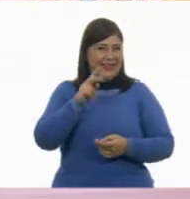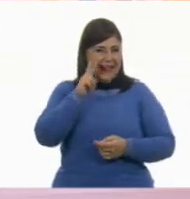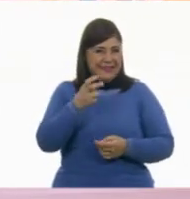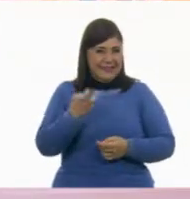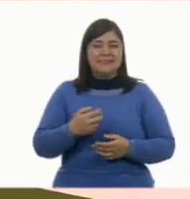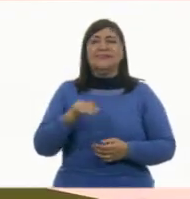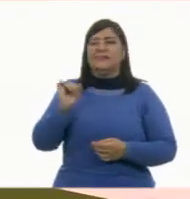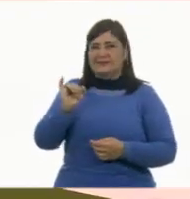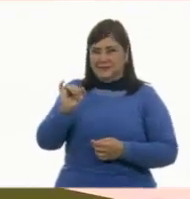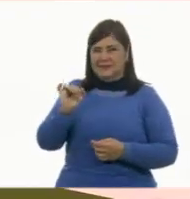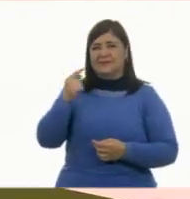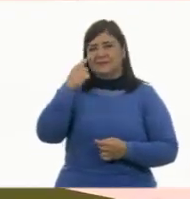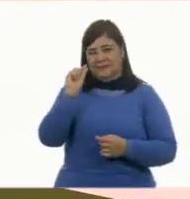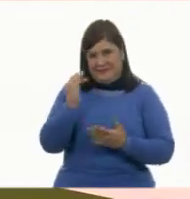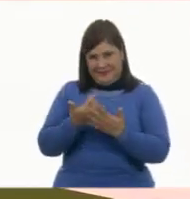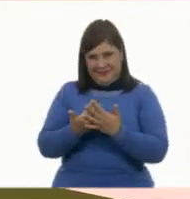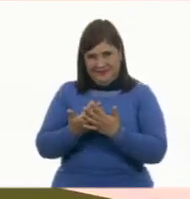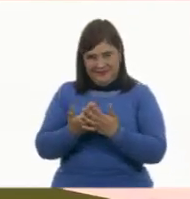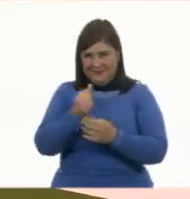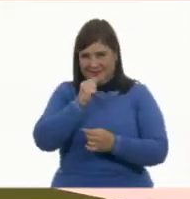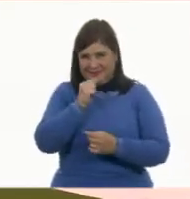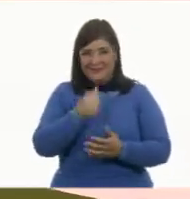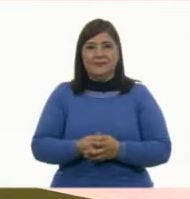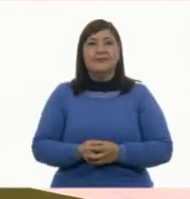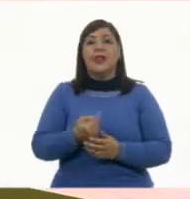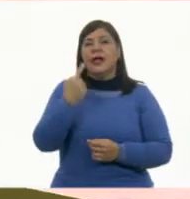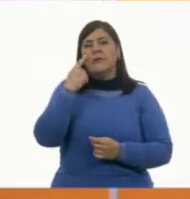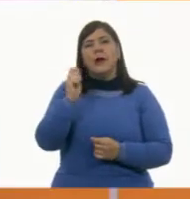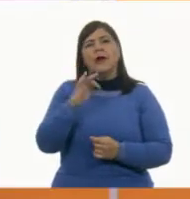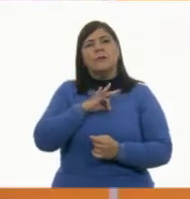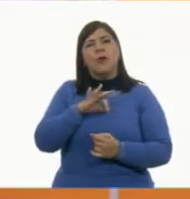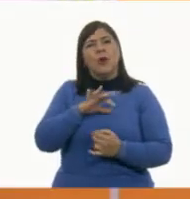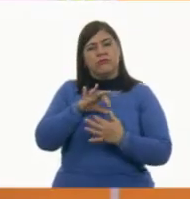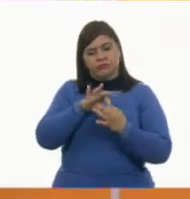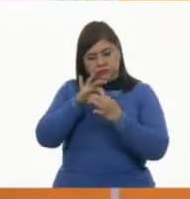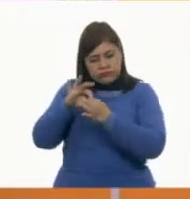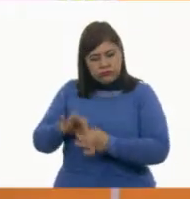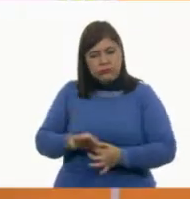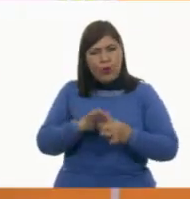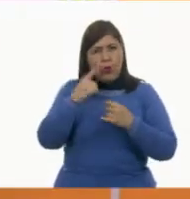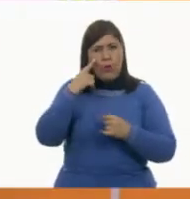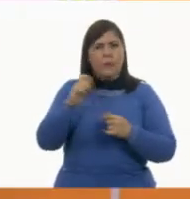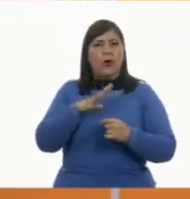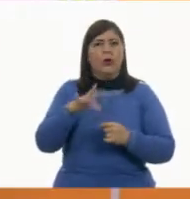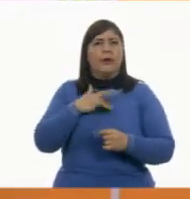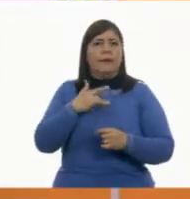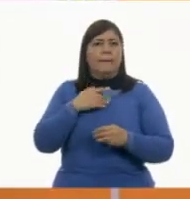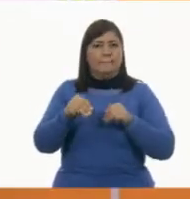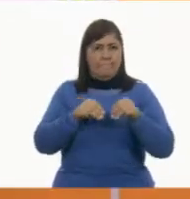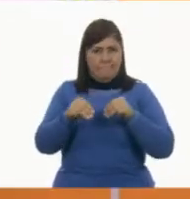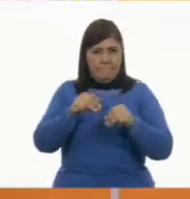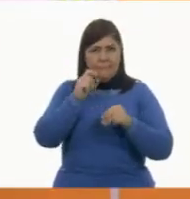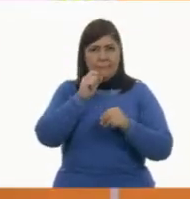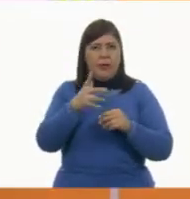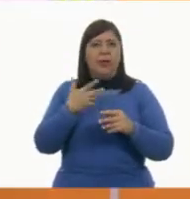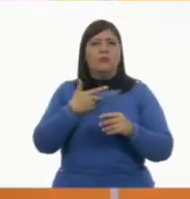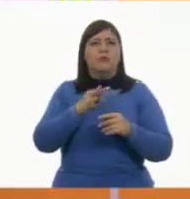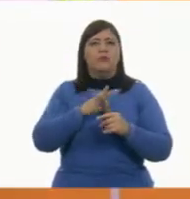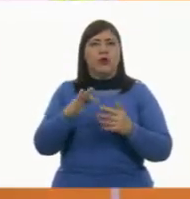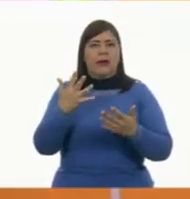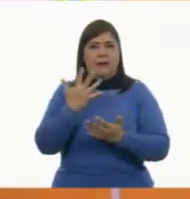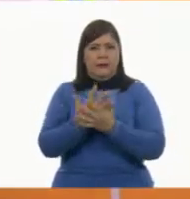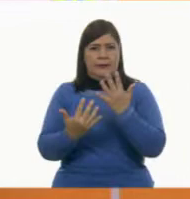allá vamos, pero todavía no. ¿Qué te parece que ahora combinamos algunos movimientos con las trayectorias? Porque podemos hacer brazos